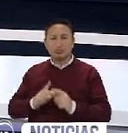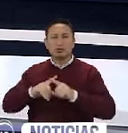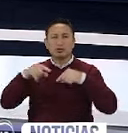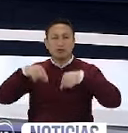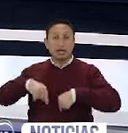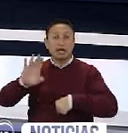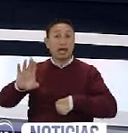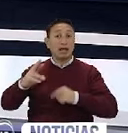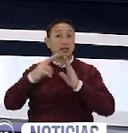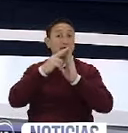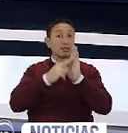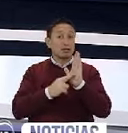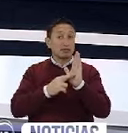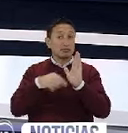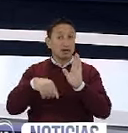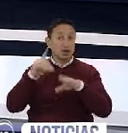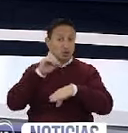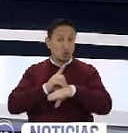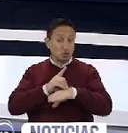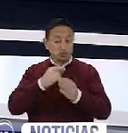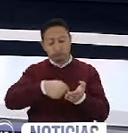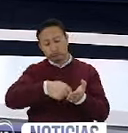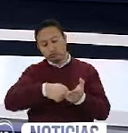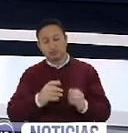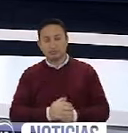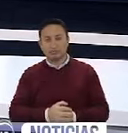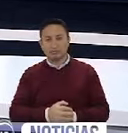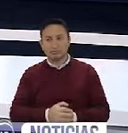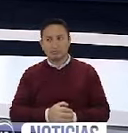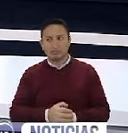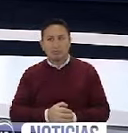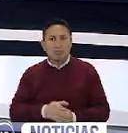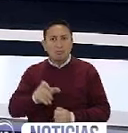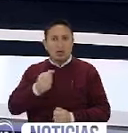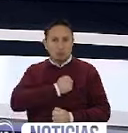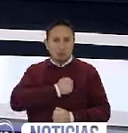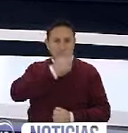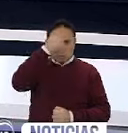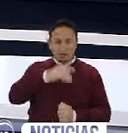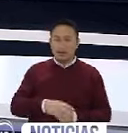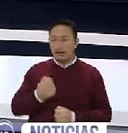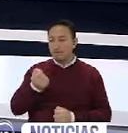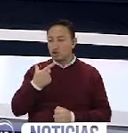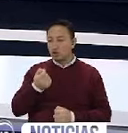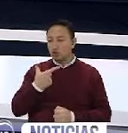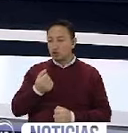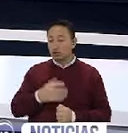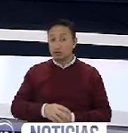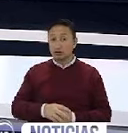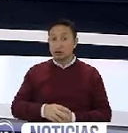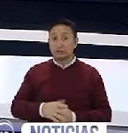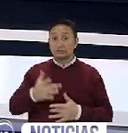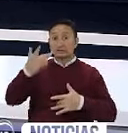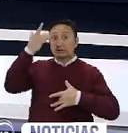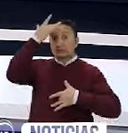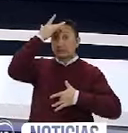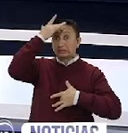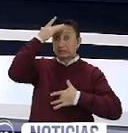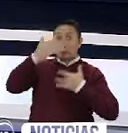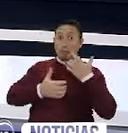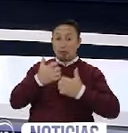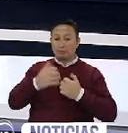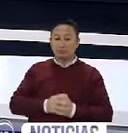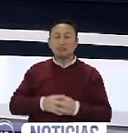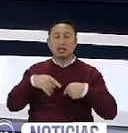de receta emitida por un profesional. Y es que automedicarse es contraproducente para la ciudadanía.